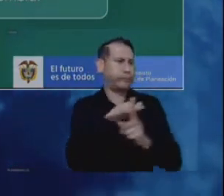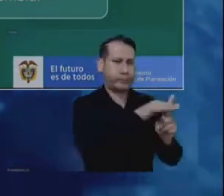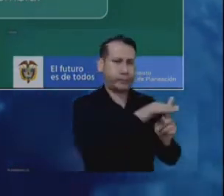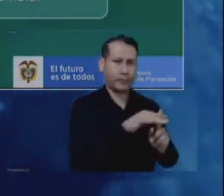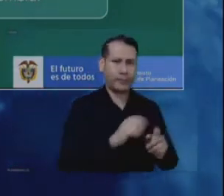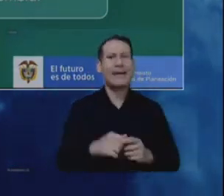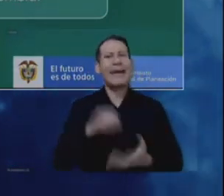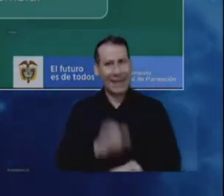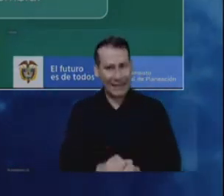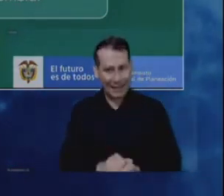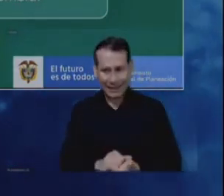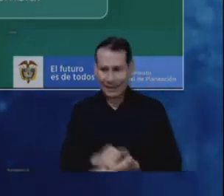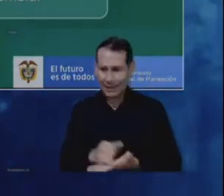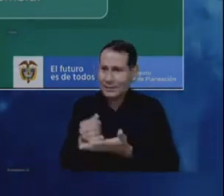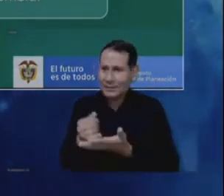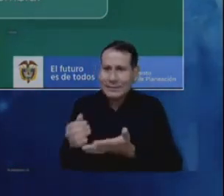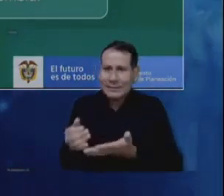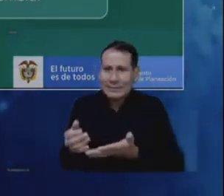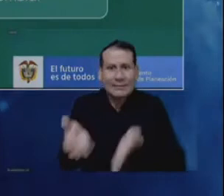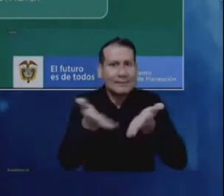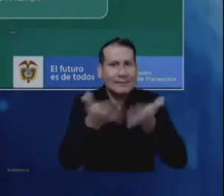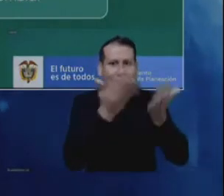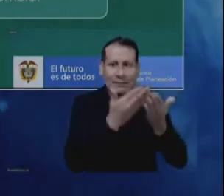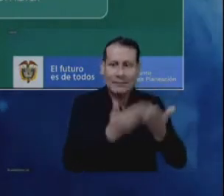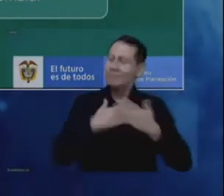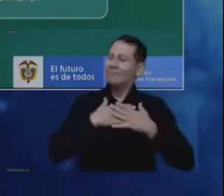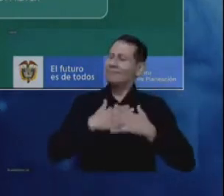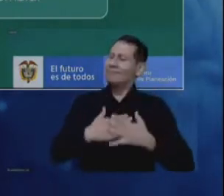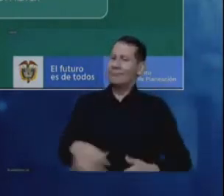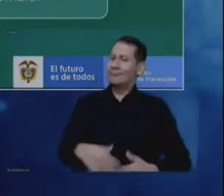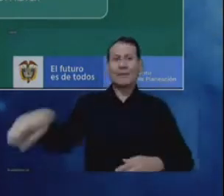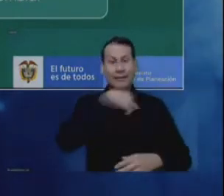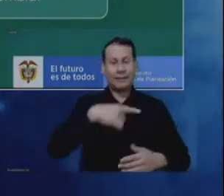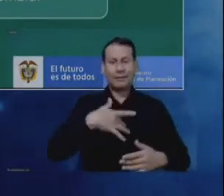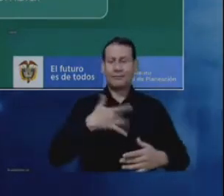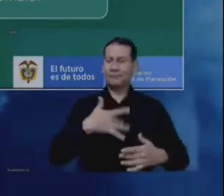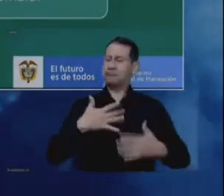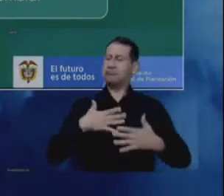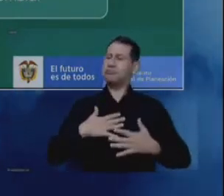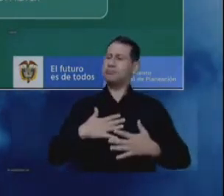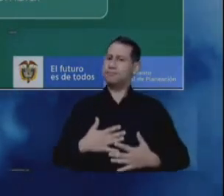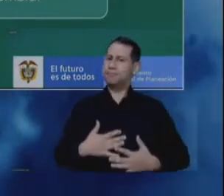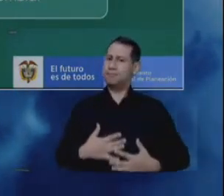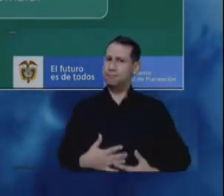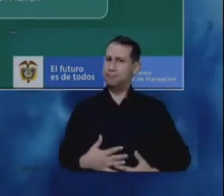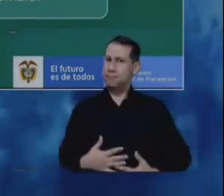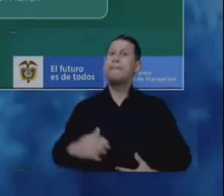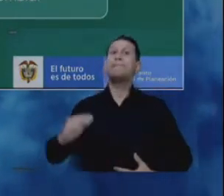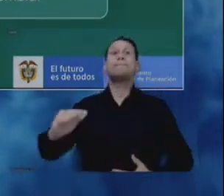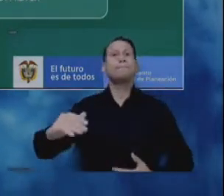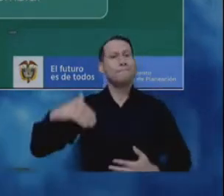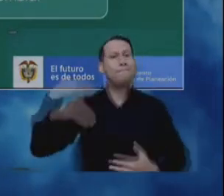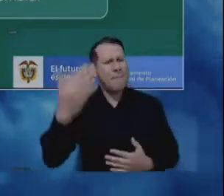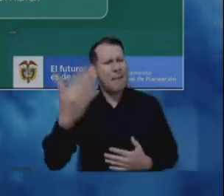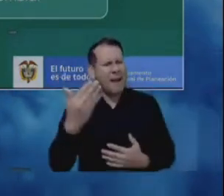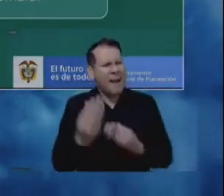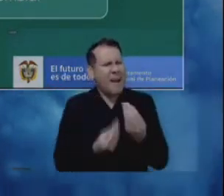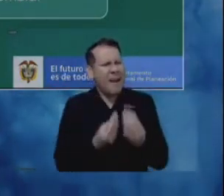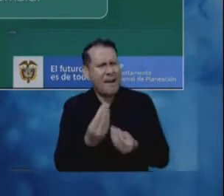del bienestar, sino que queremos mirar cómo podríamos, más adelante, que lo que les voy a contar, es cómo podríamos